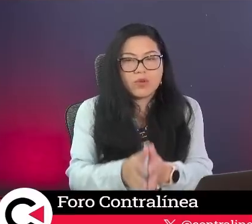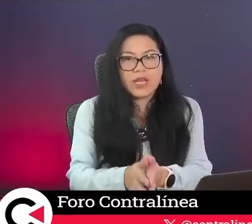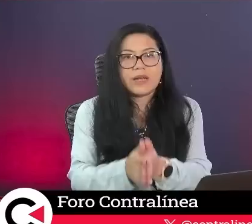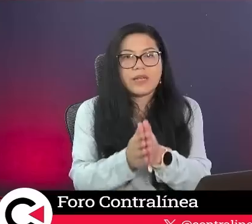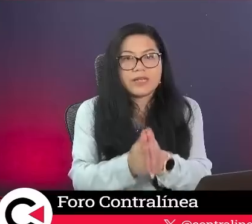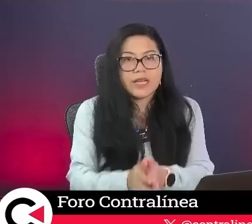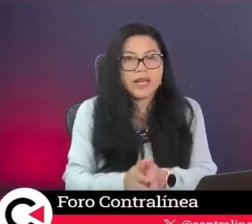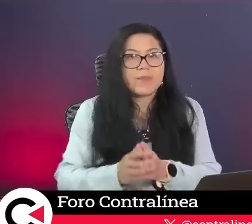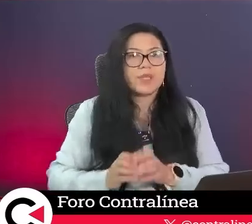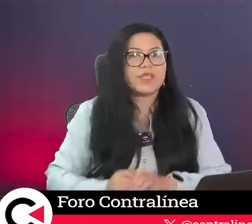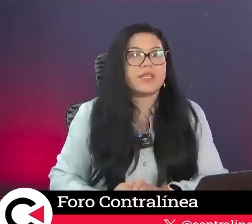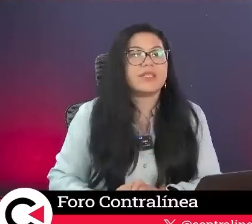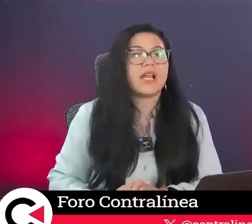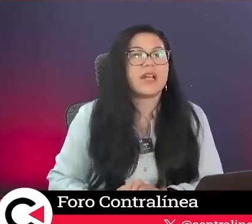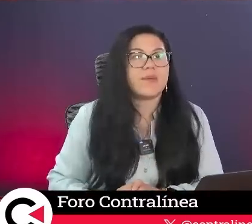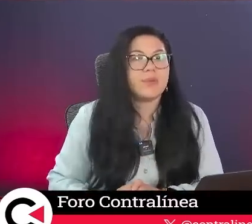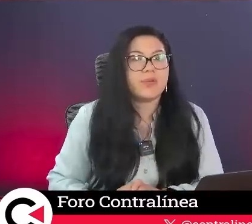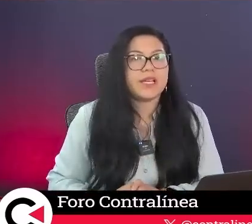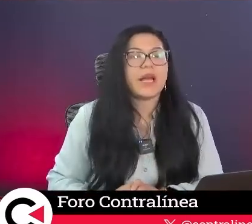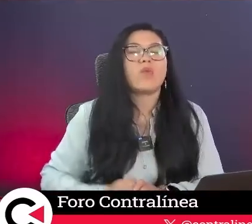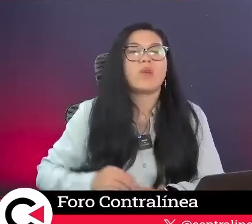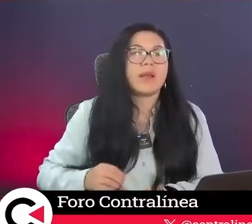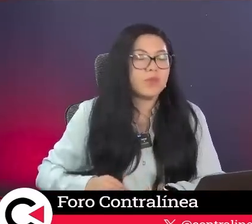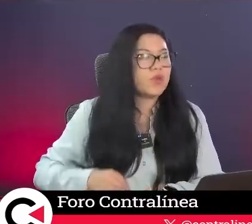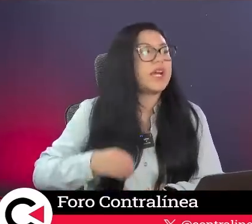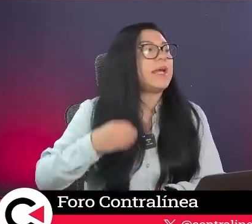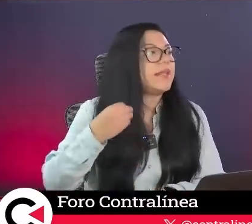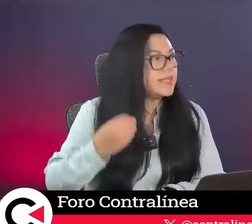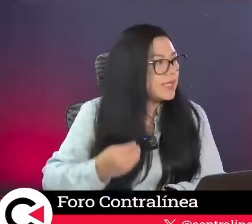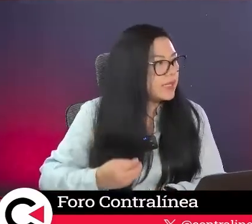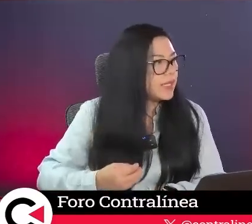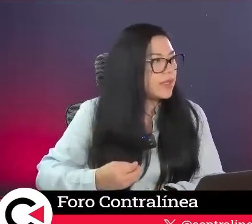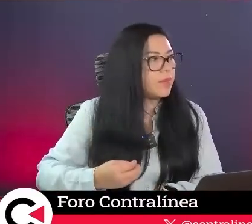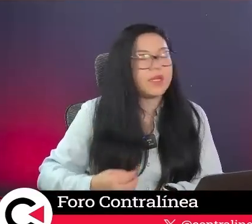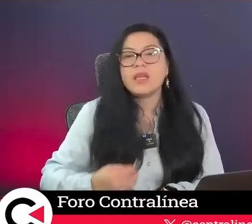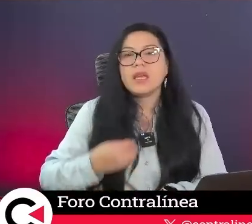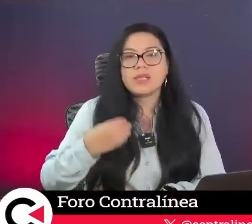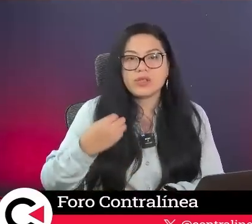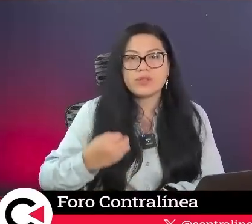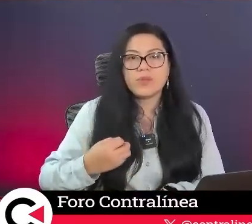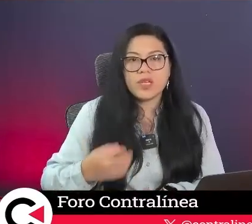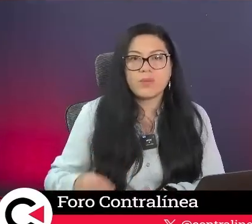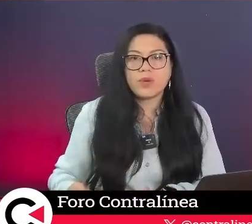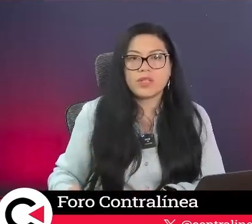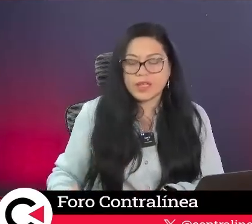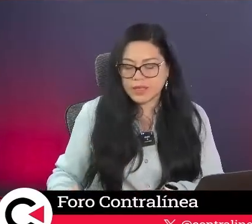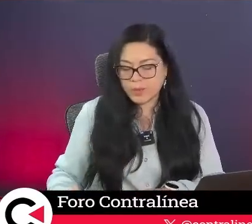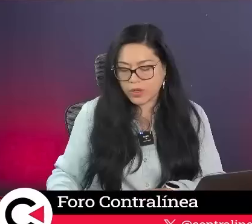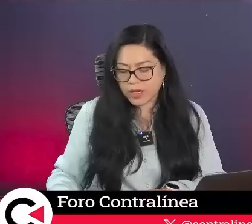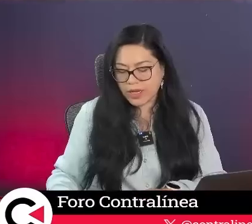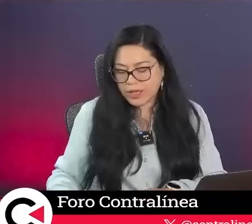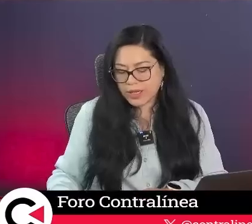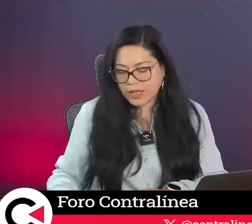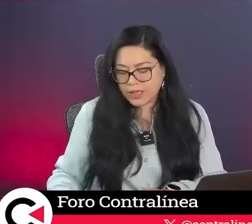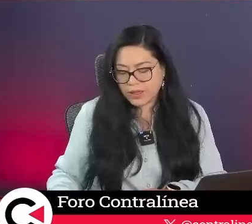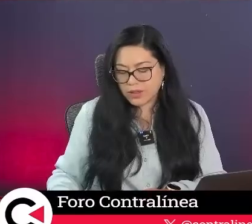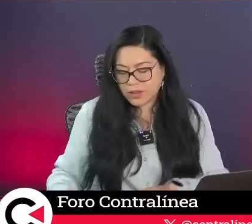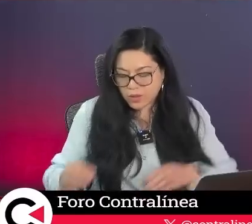primera mujer que llega a la presidencia de la República, una mujer de izquierda, que también eso es muy importante